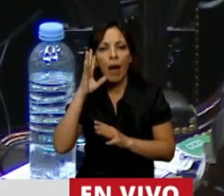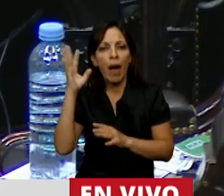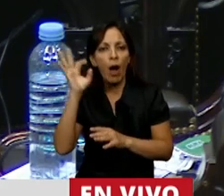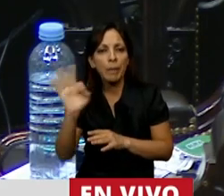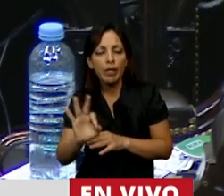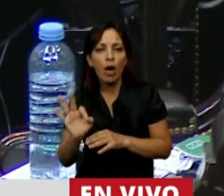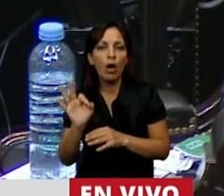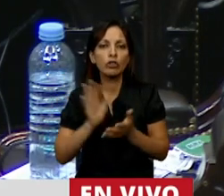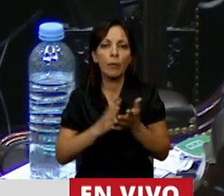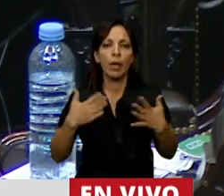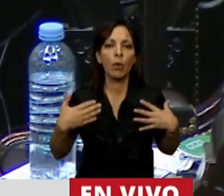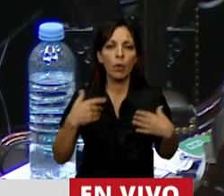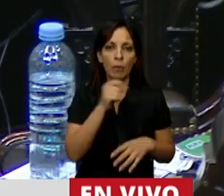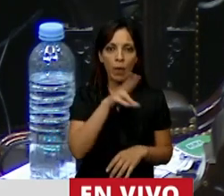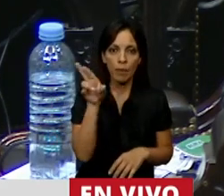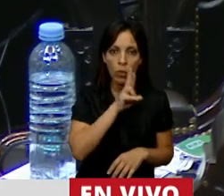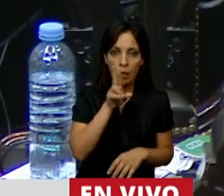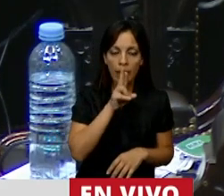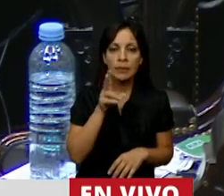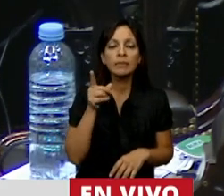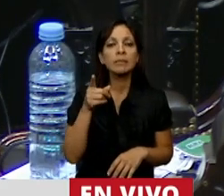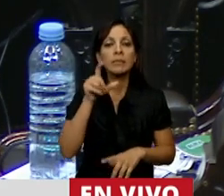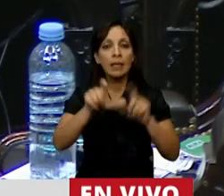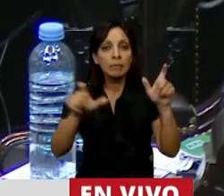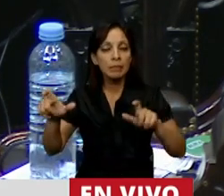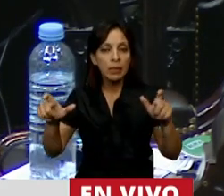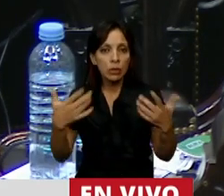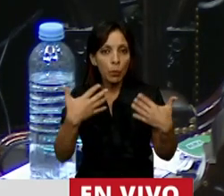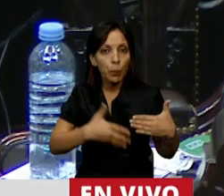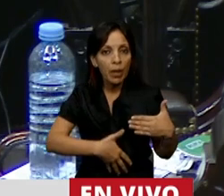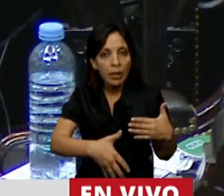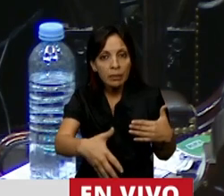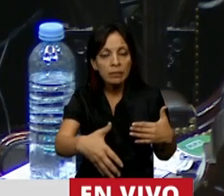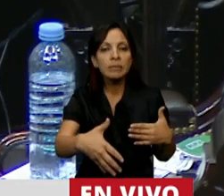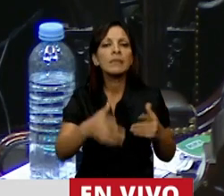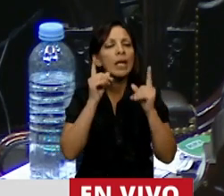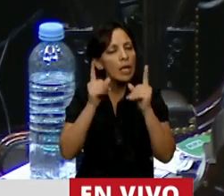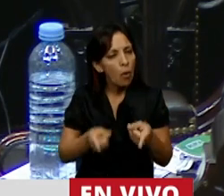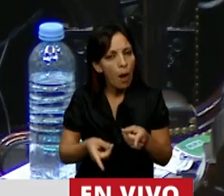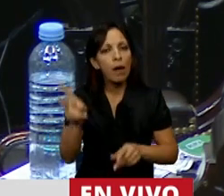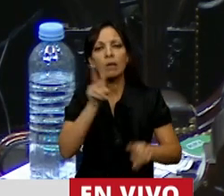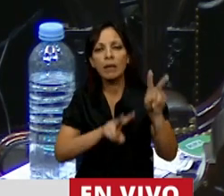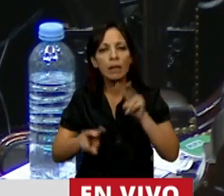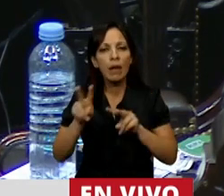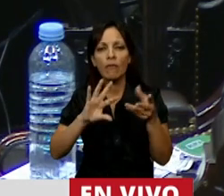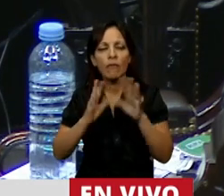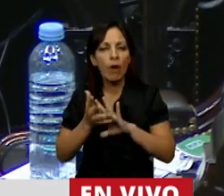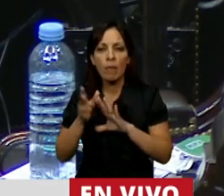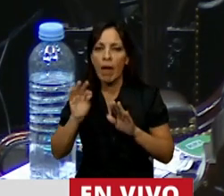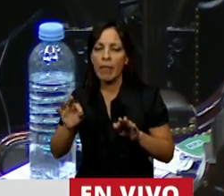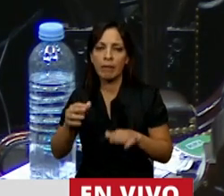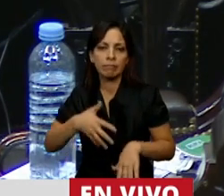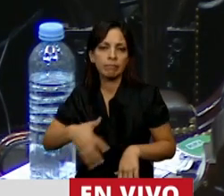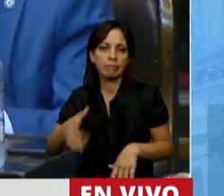de las mujeres, las personas con capacidad de gestar van a seguir buscando la forma de no continuar con los